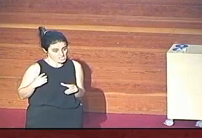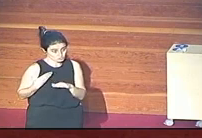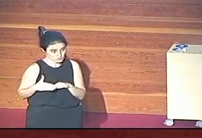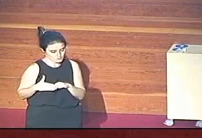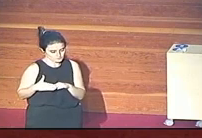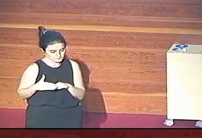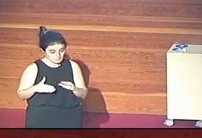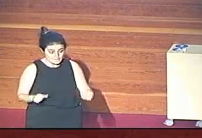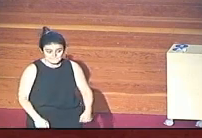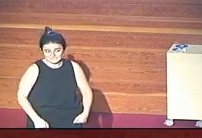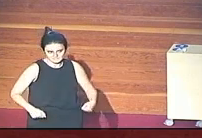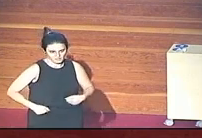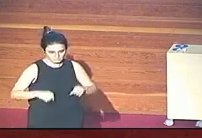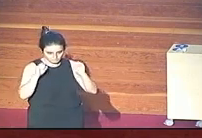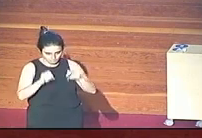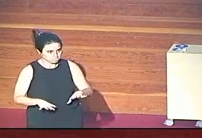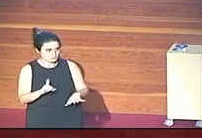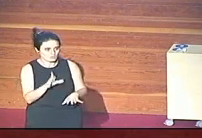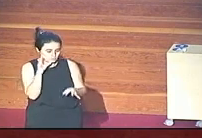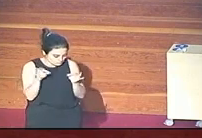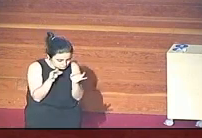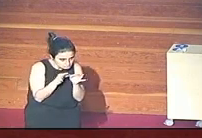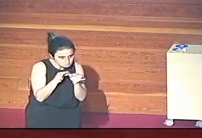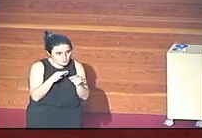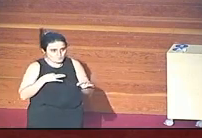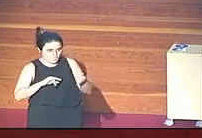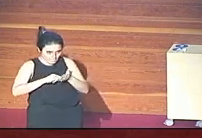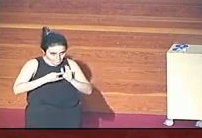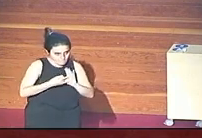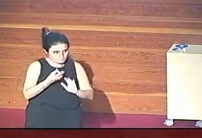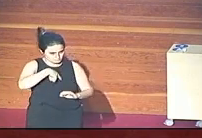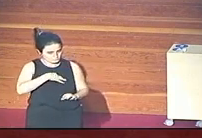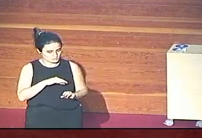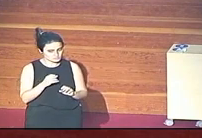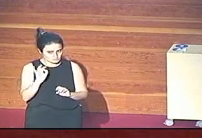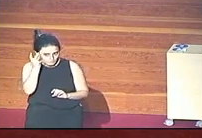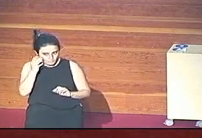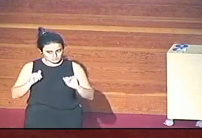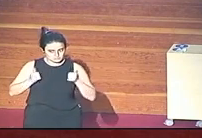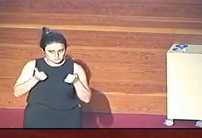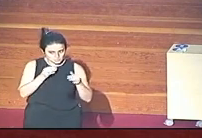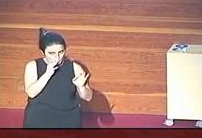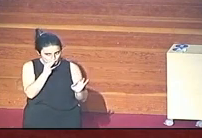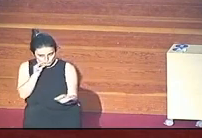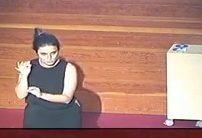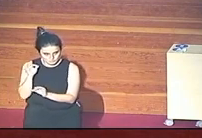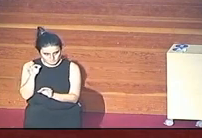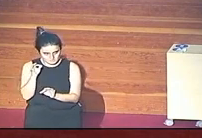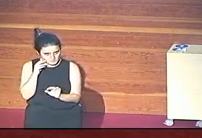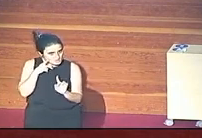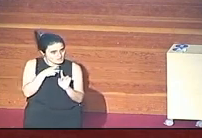porque se remendaban bueno pues podemos aprender de muchas iniciativas y podemos bueno pues empezar a